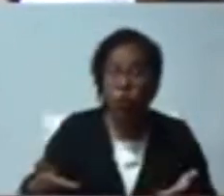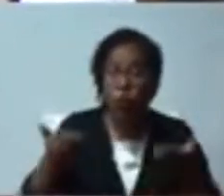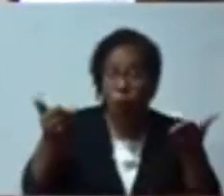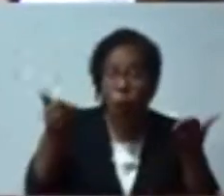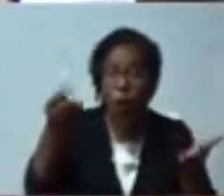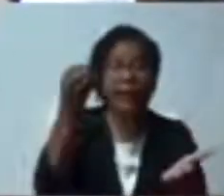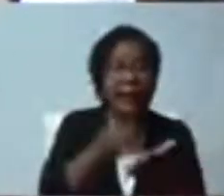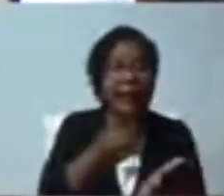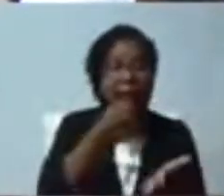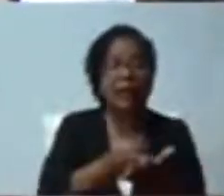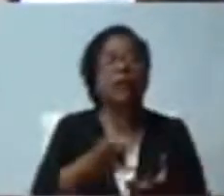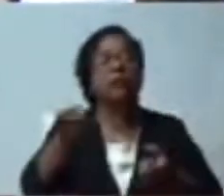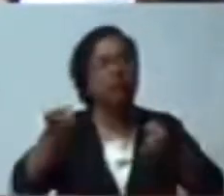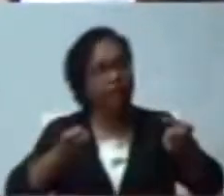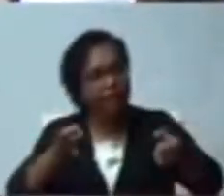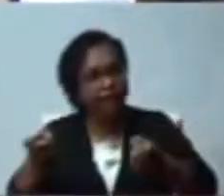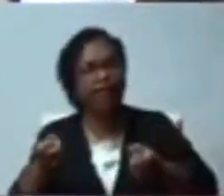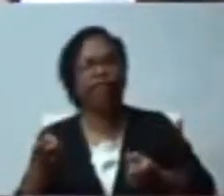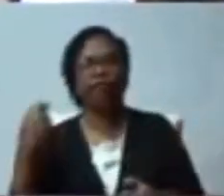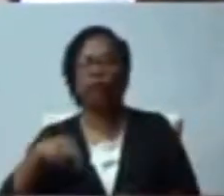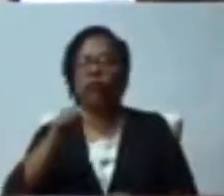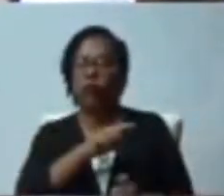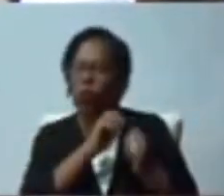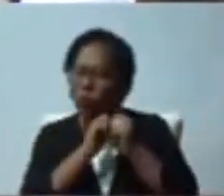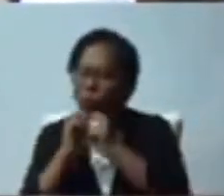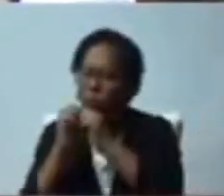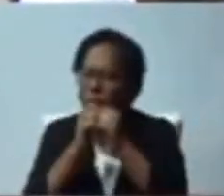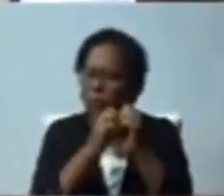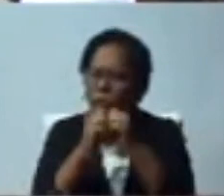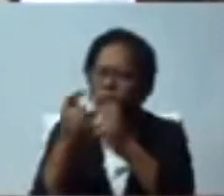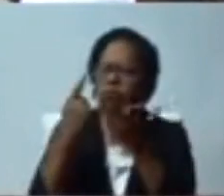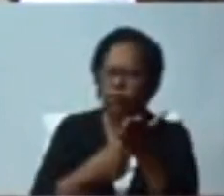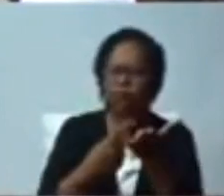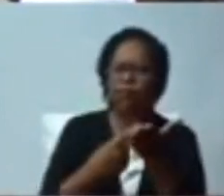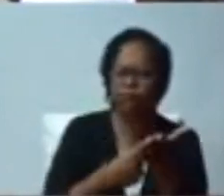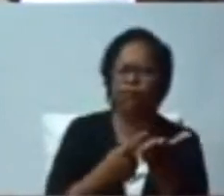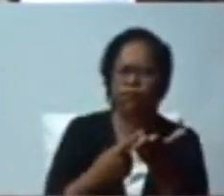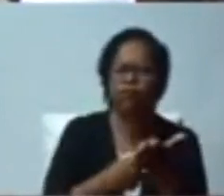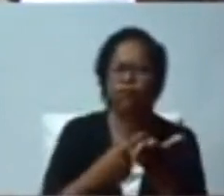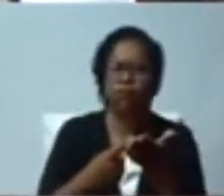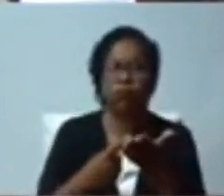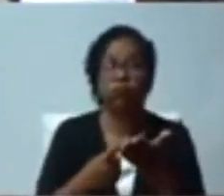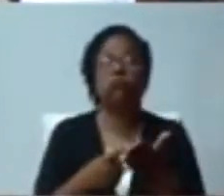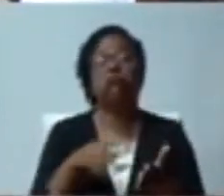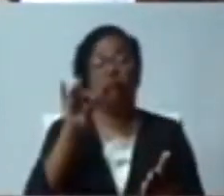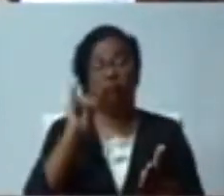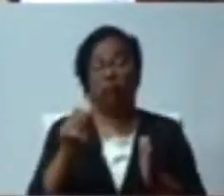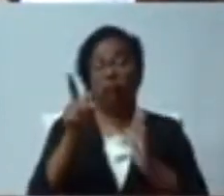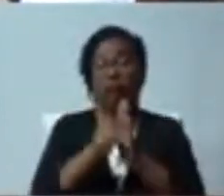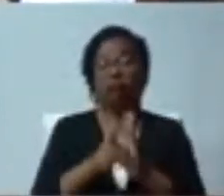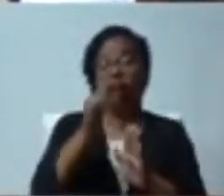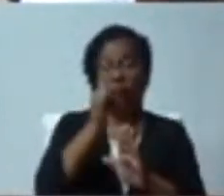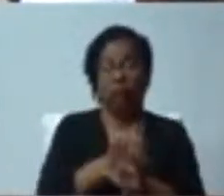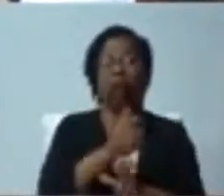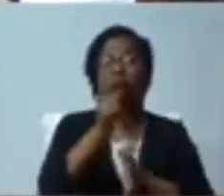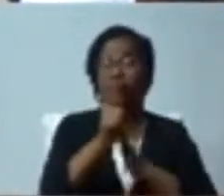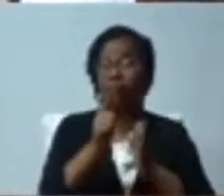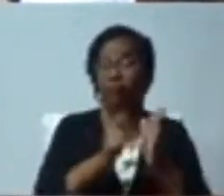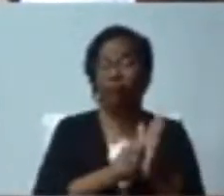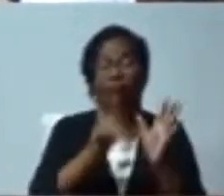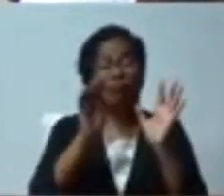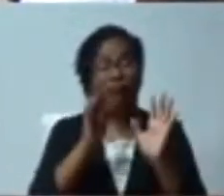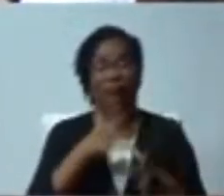que probablemente hasta siga teniendo, pero que es un proyecto extremadamente